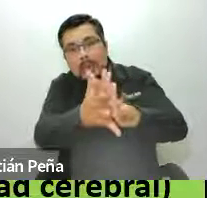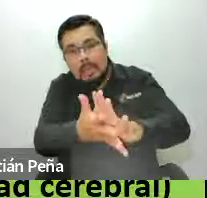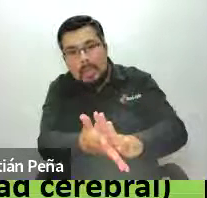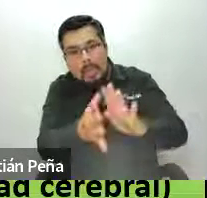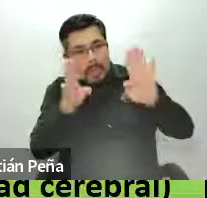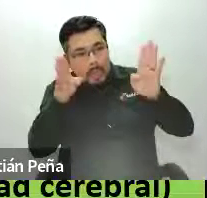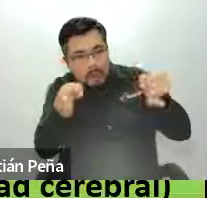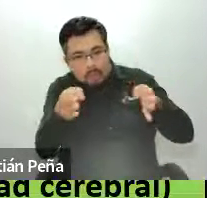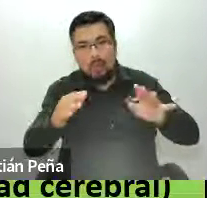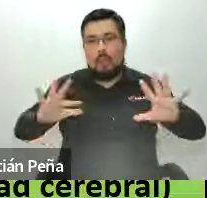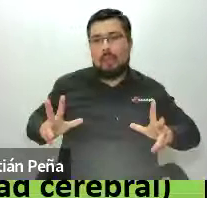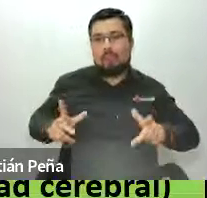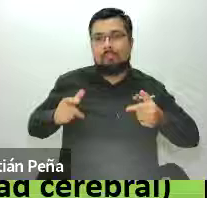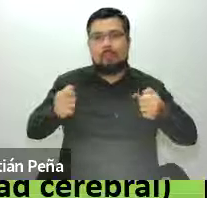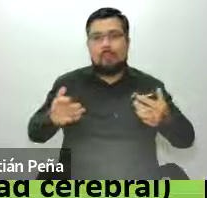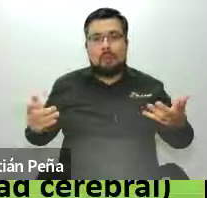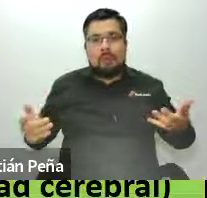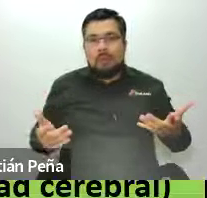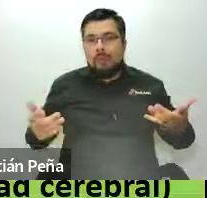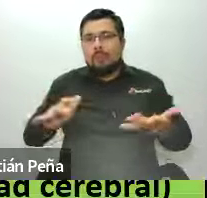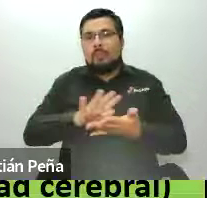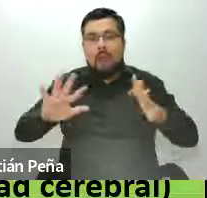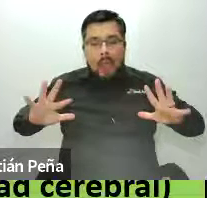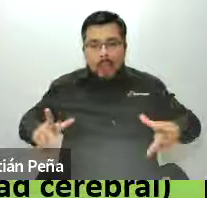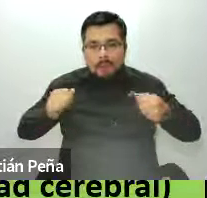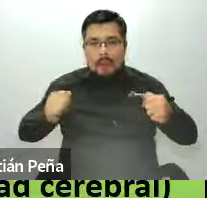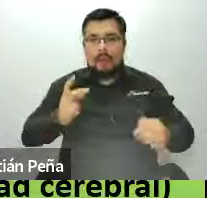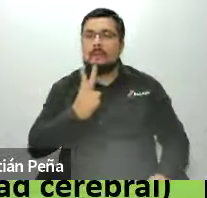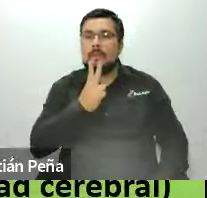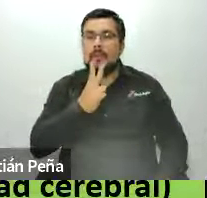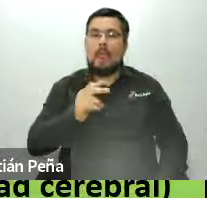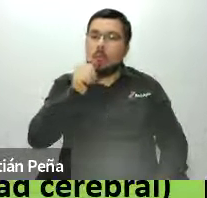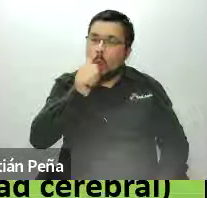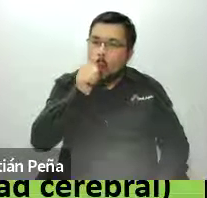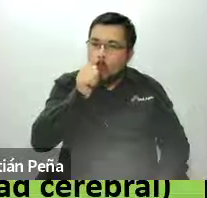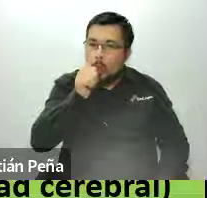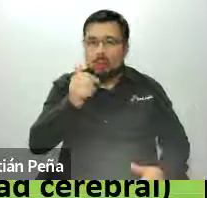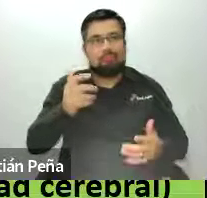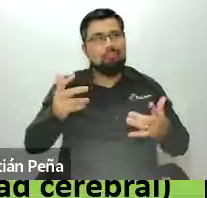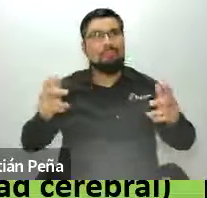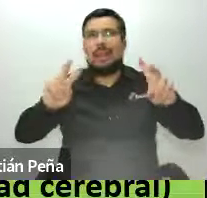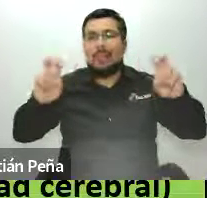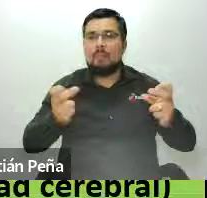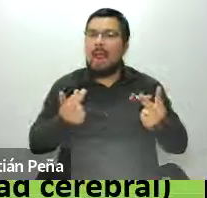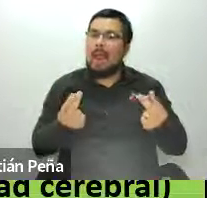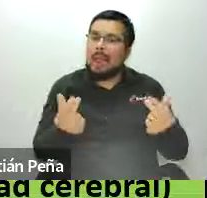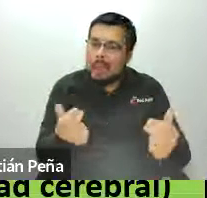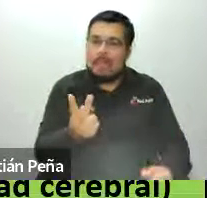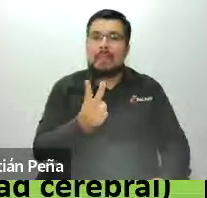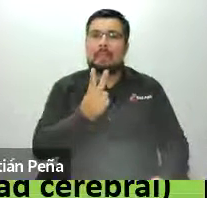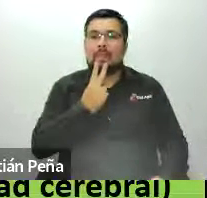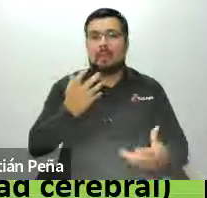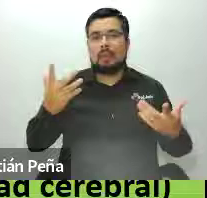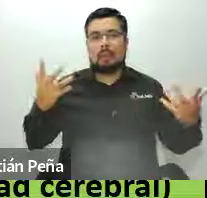habilidades, por ejemplo, de la vida diaria, lo que es calidad de vida, ¿no? Que es lo que buscamos los profesionales